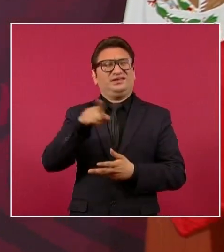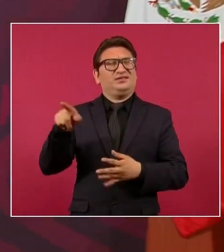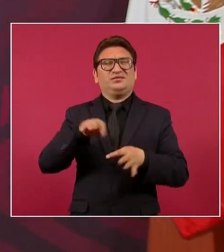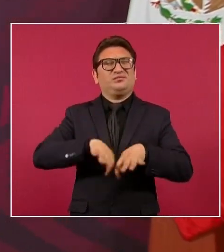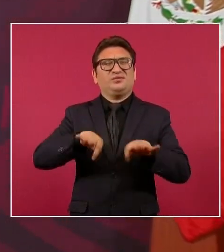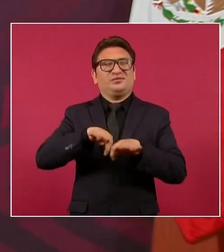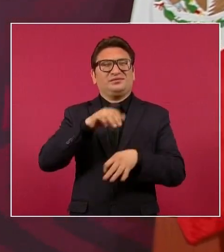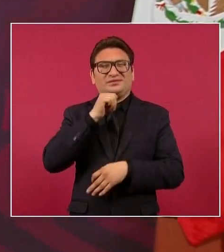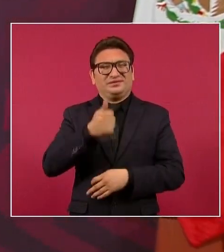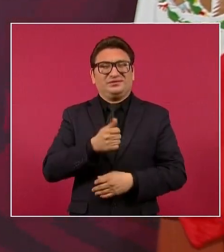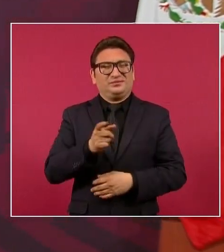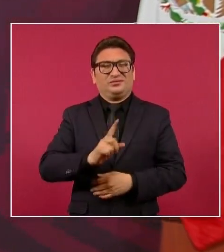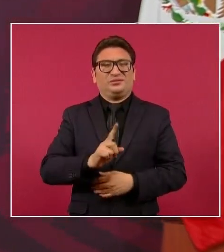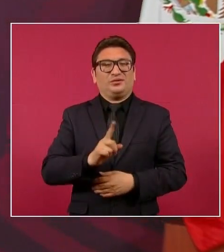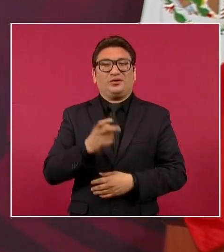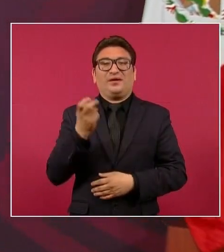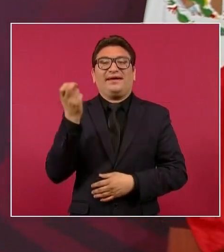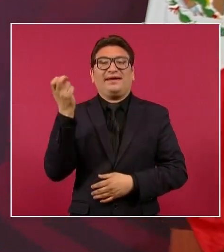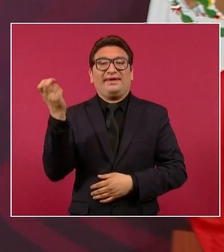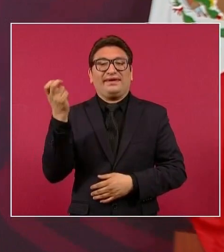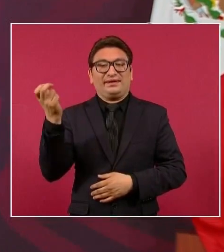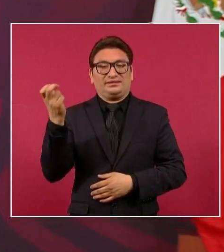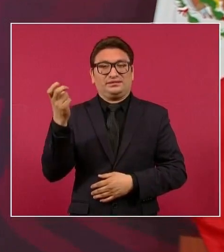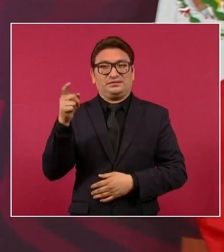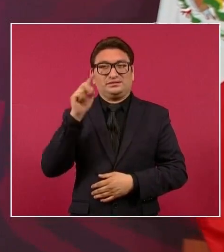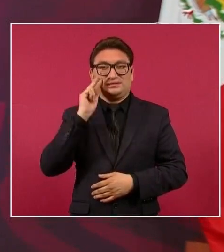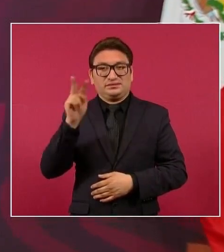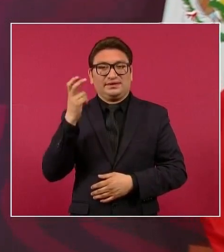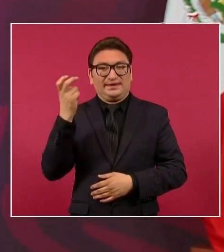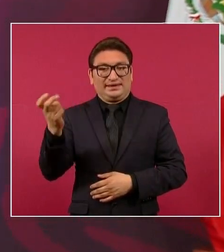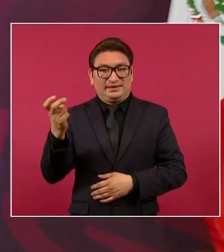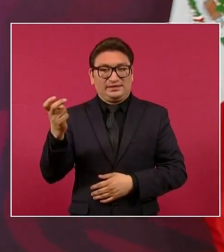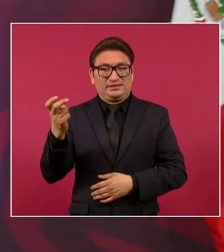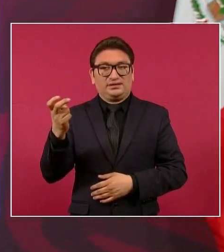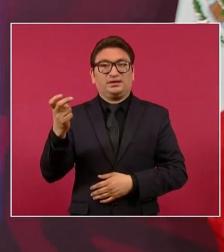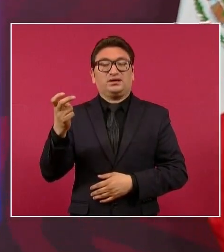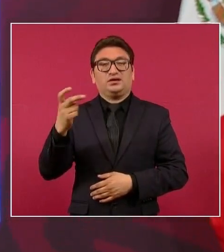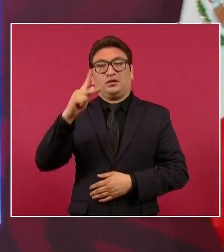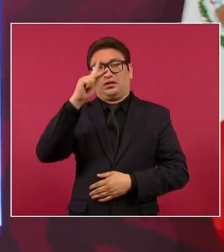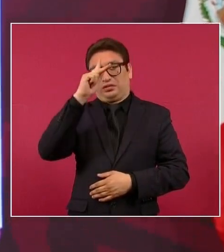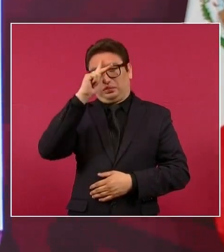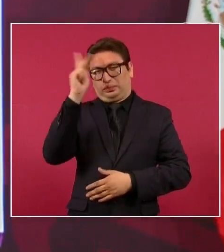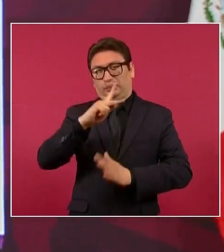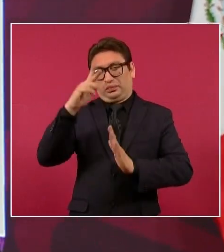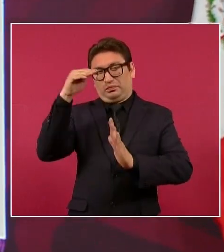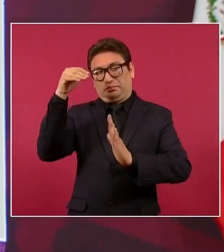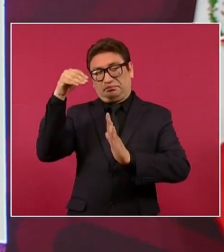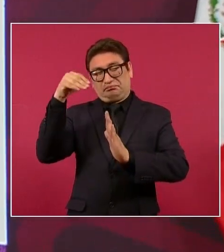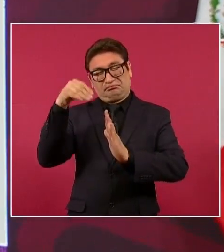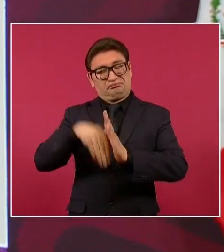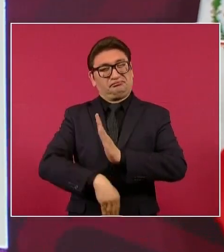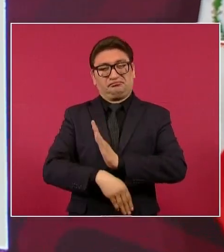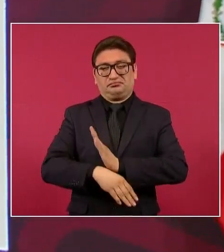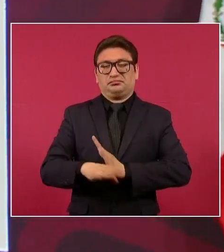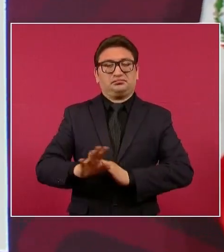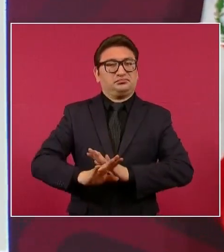No. Es esto. Es una decadencia. No cabe duda